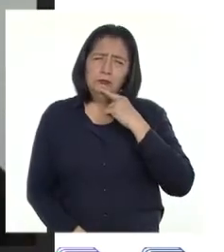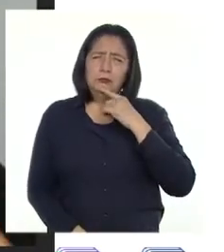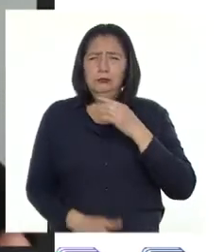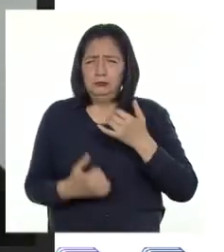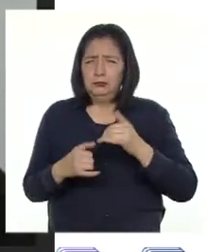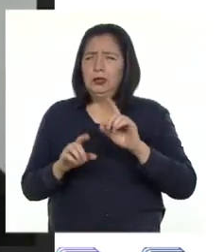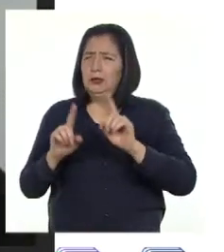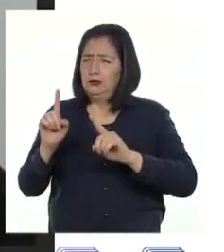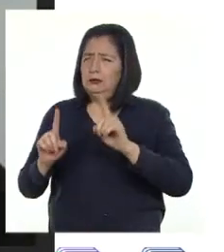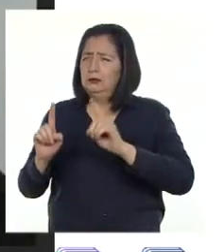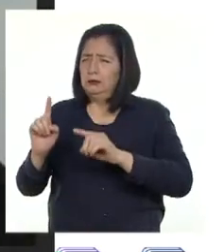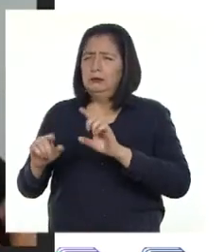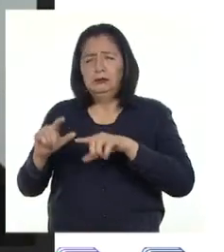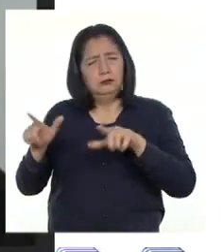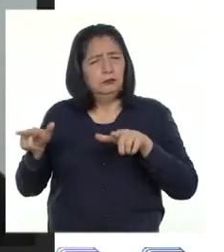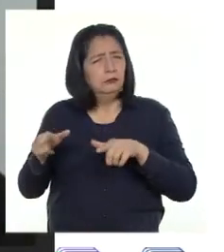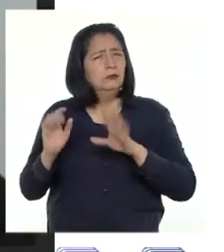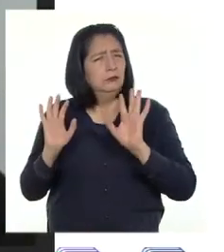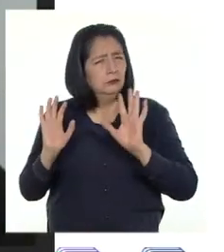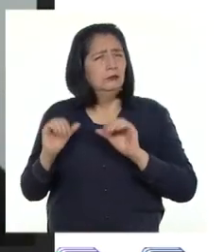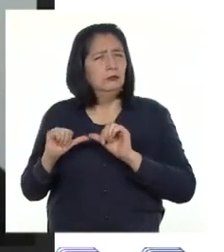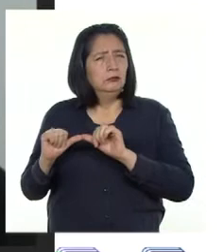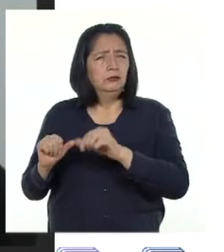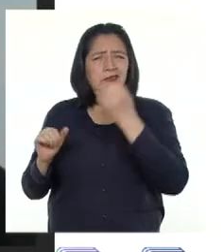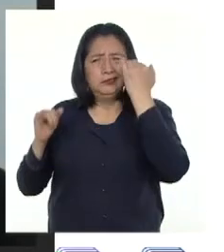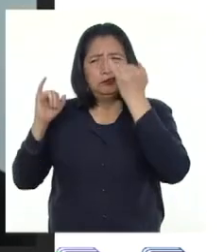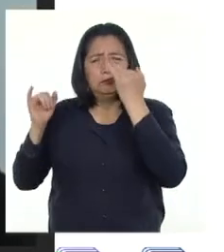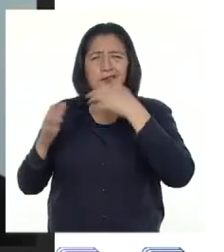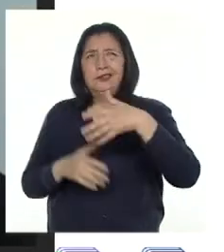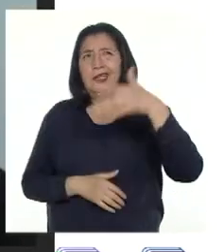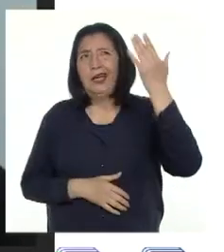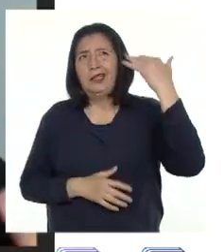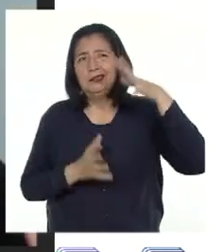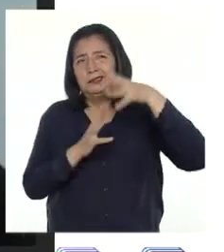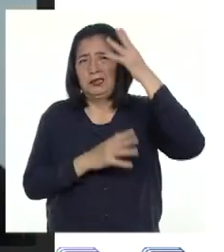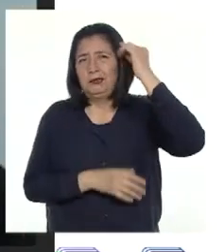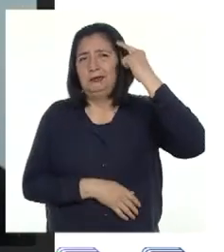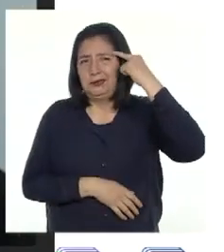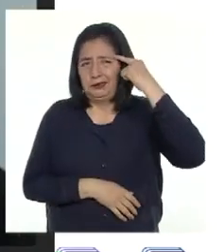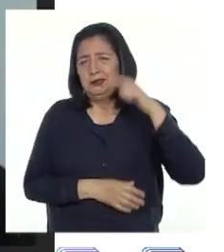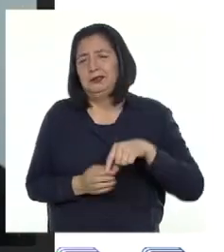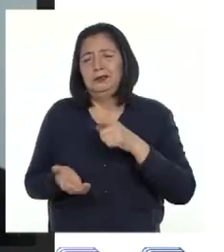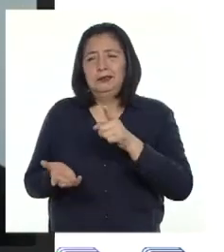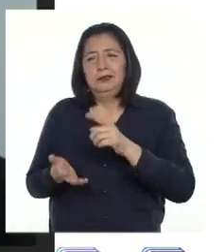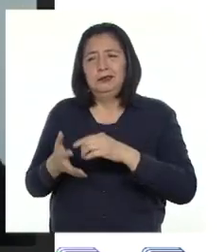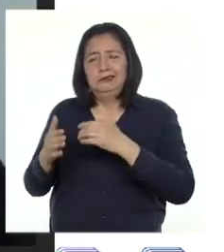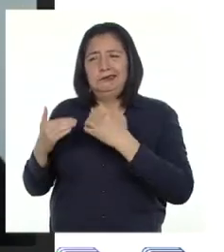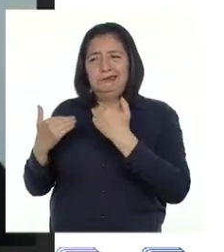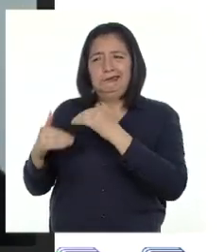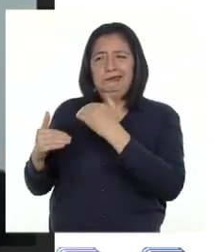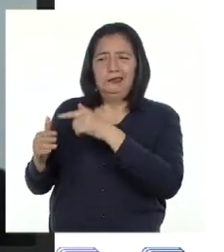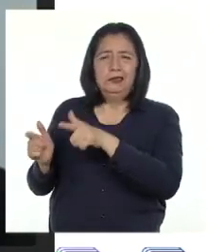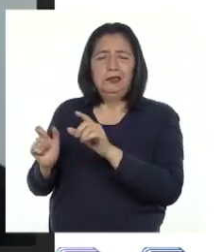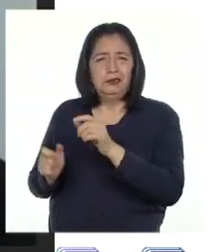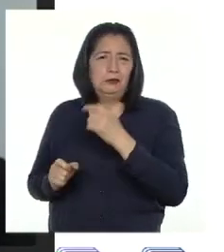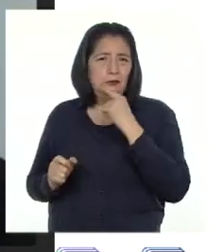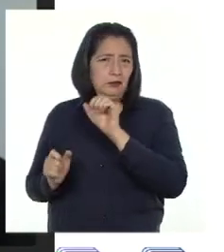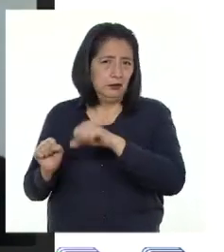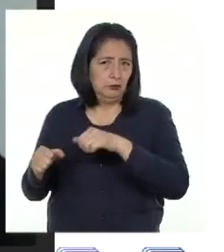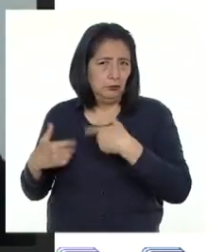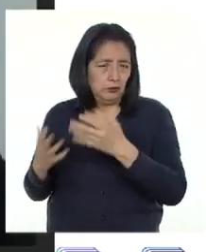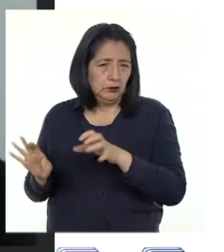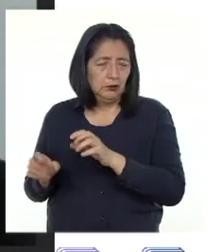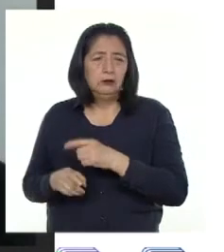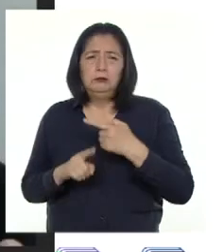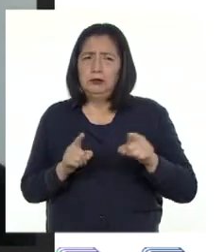todavía en algunos lugares se mantienen ideas preconcebidas que limitan lo que las mujeres pueden hacer,